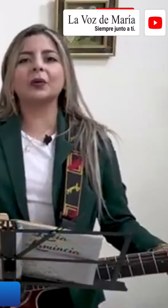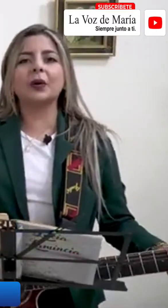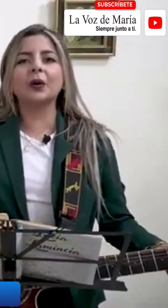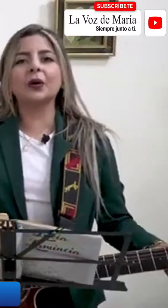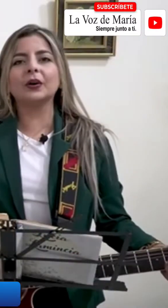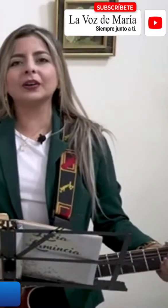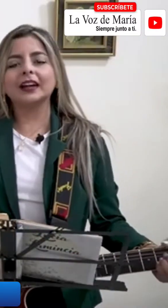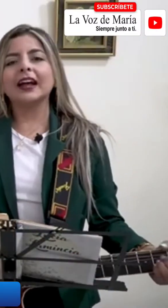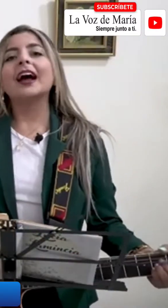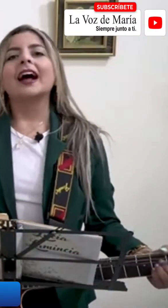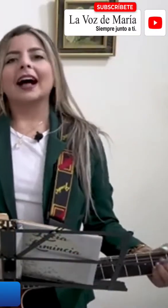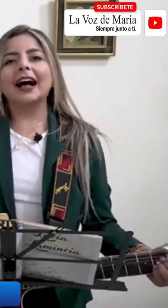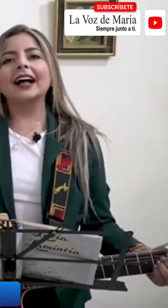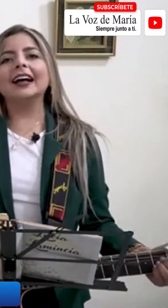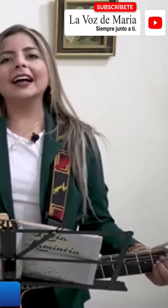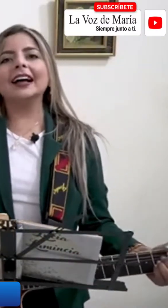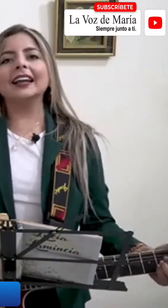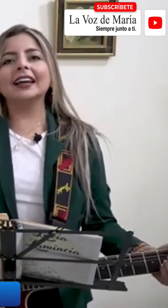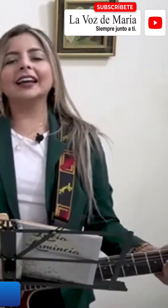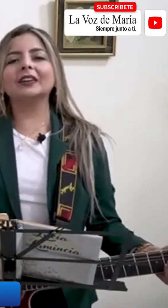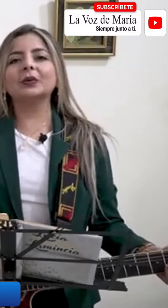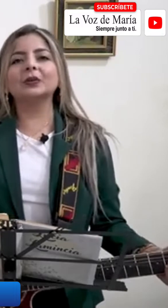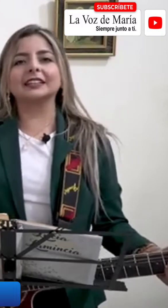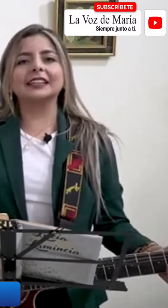de amor.